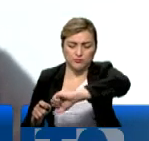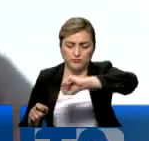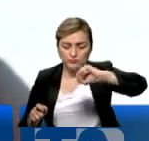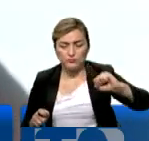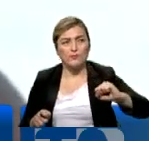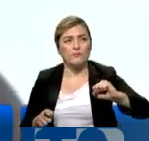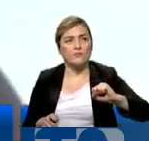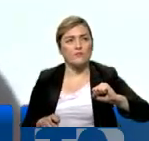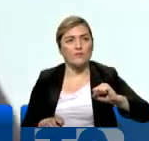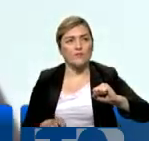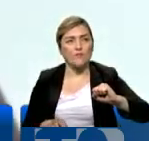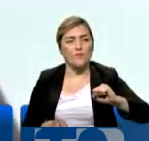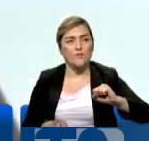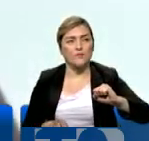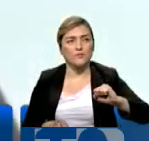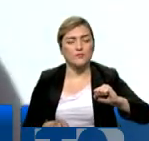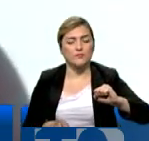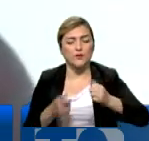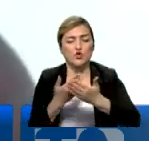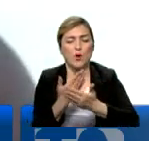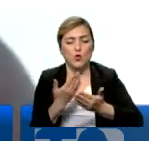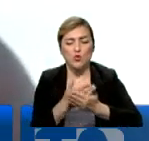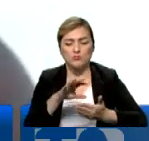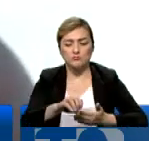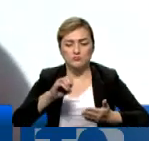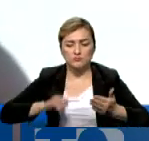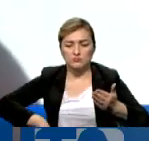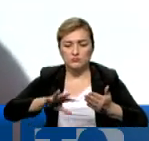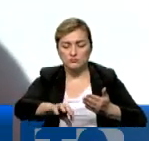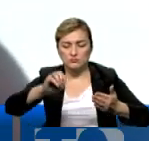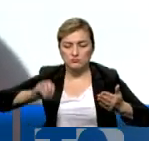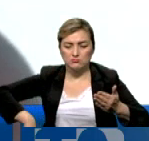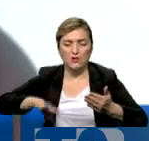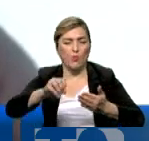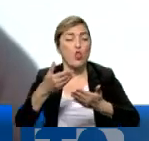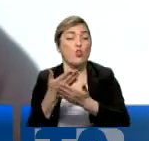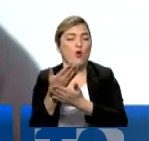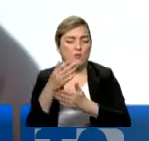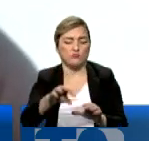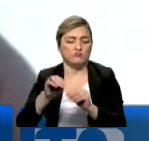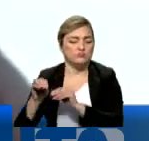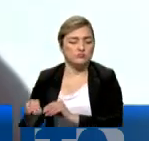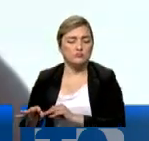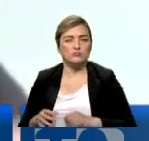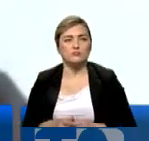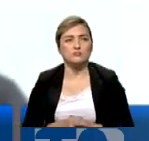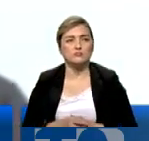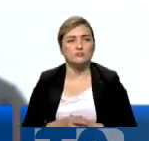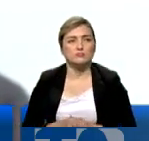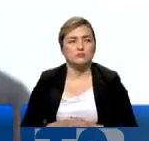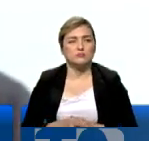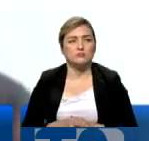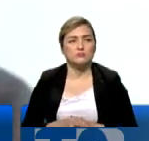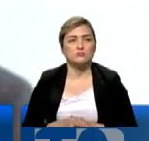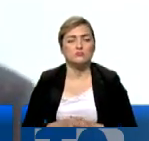se le sacan solamente las cosas igual nuevas, con etiquetas y todo, y le